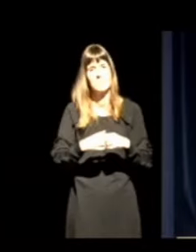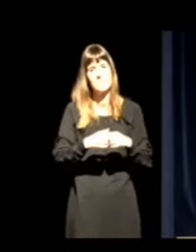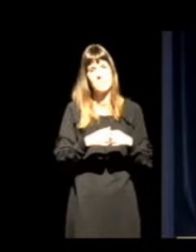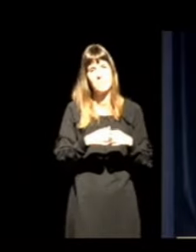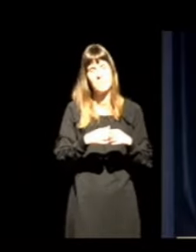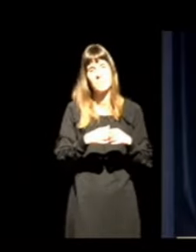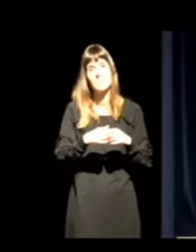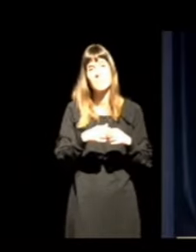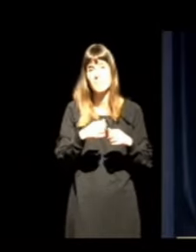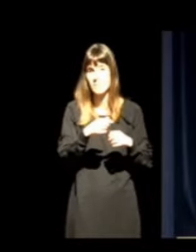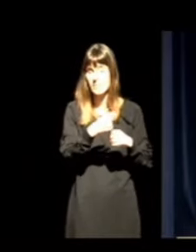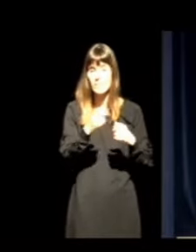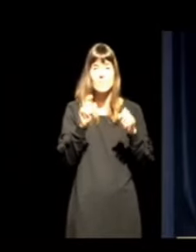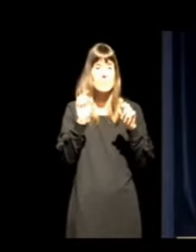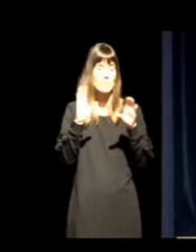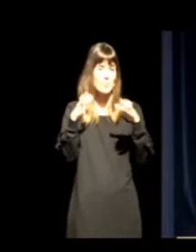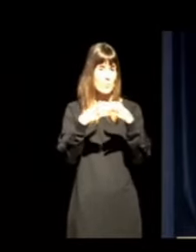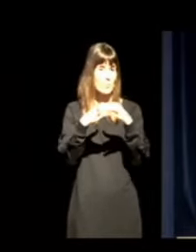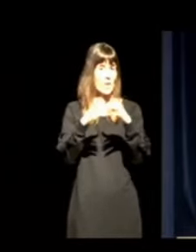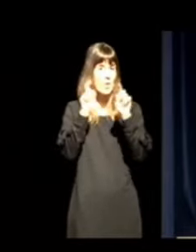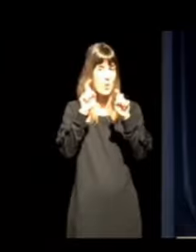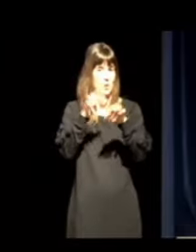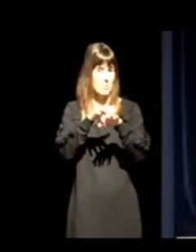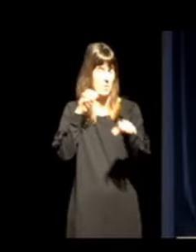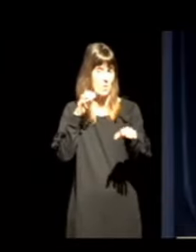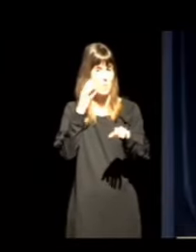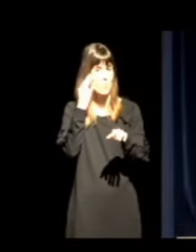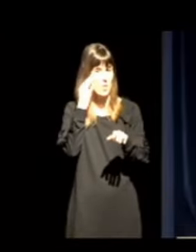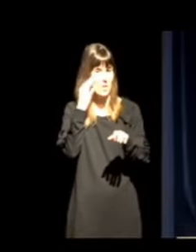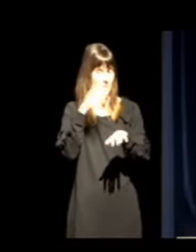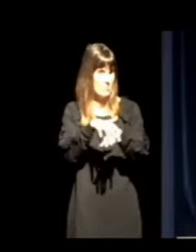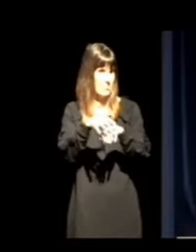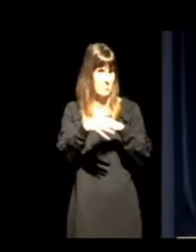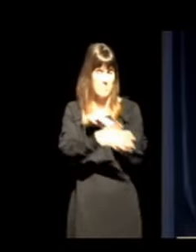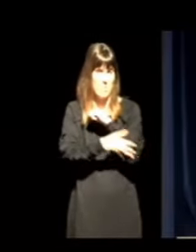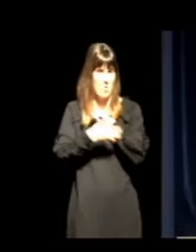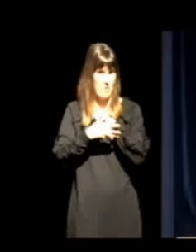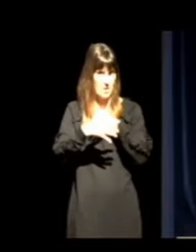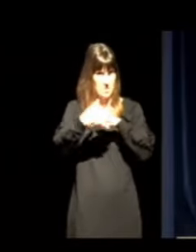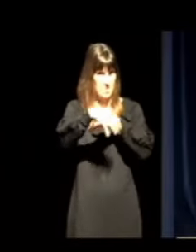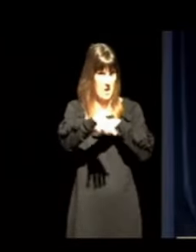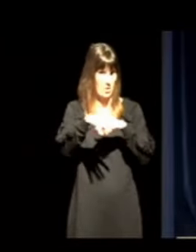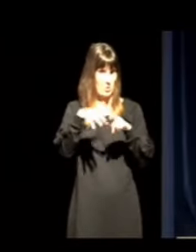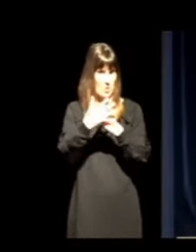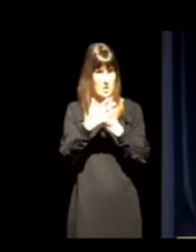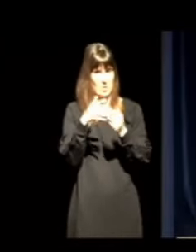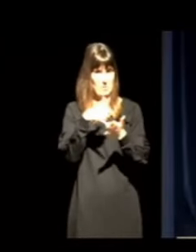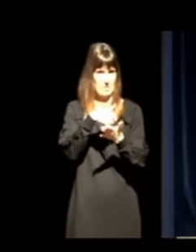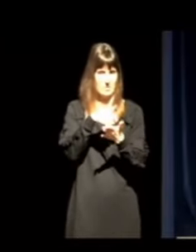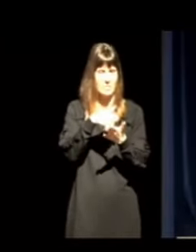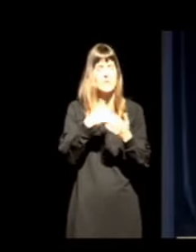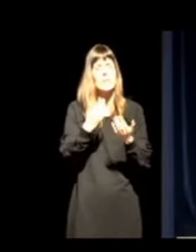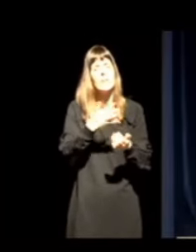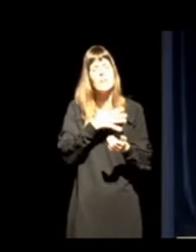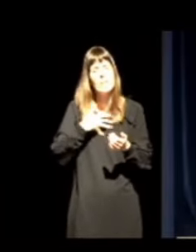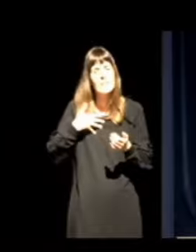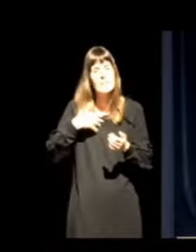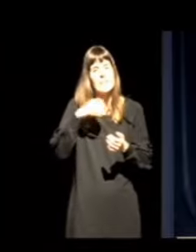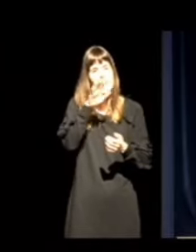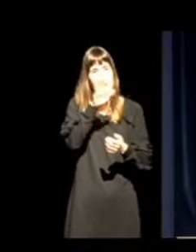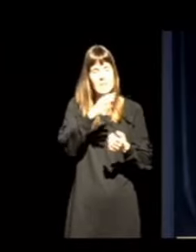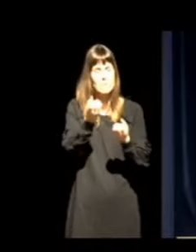que, ellas son mujeres muy pobres, barrios populares, ellas nos contaron que querían ayudar a los